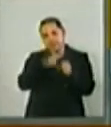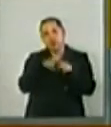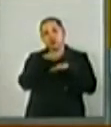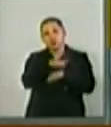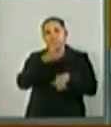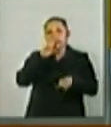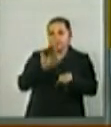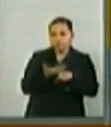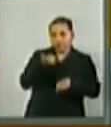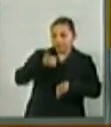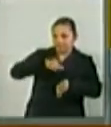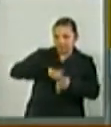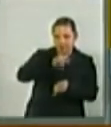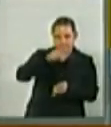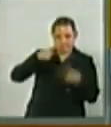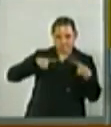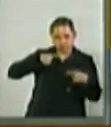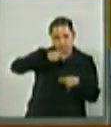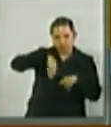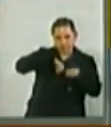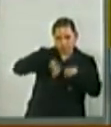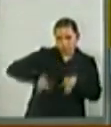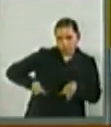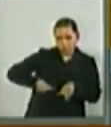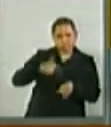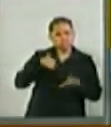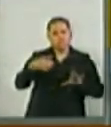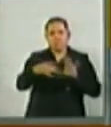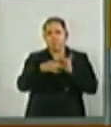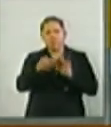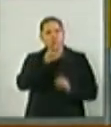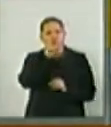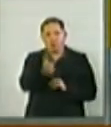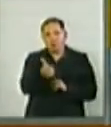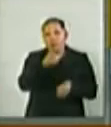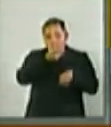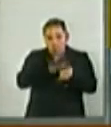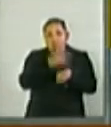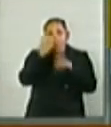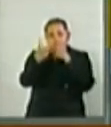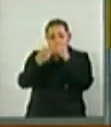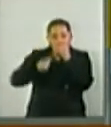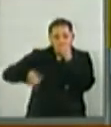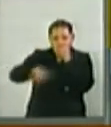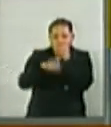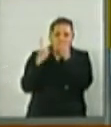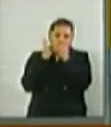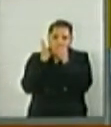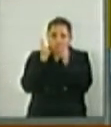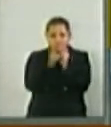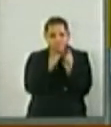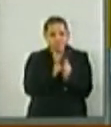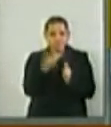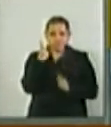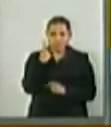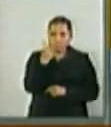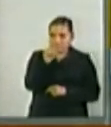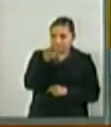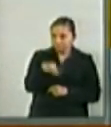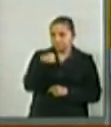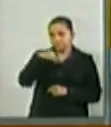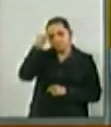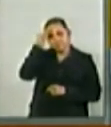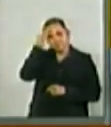Administrativas de los Servidores Públicos. Es por esta razón que los diputados de Acción Nacional consideramos de la más